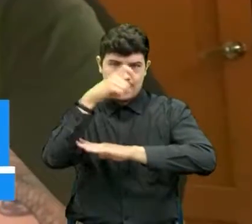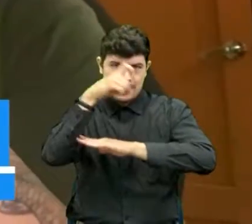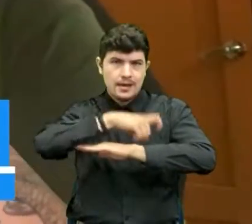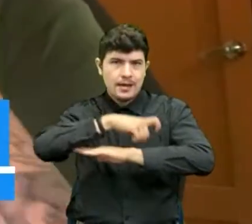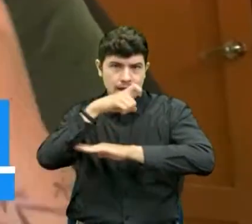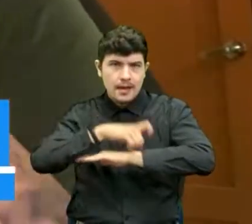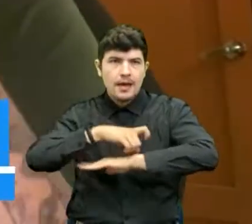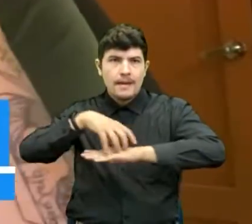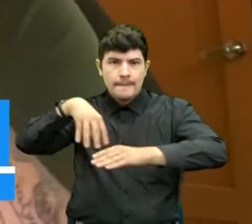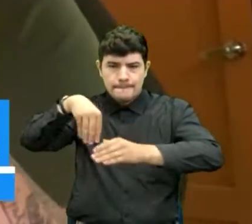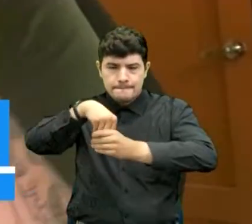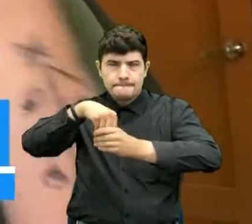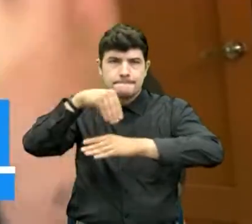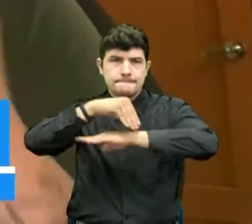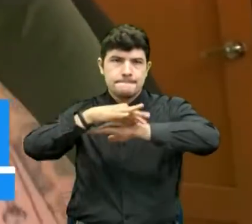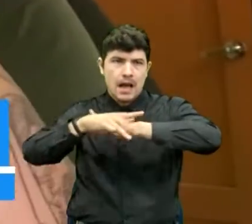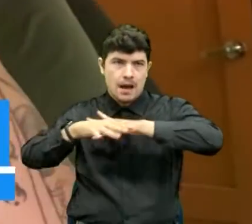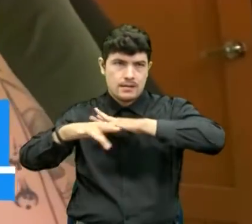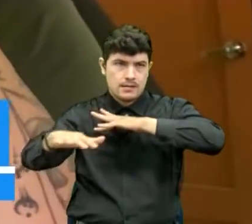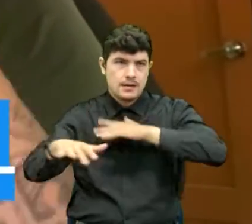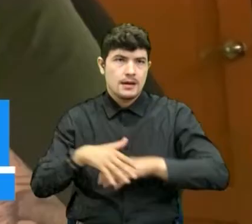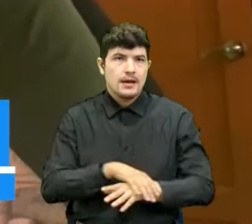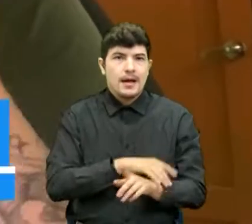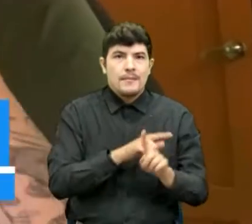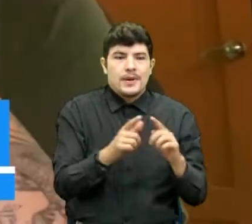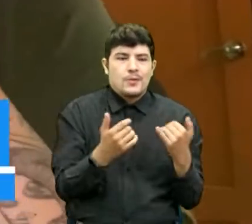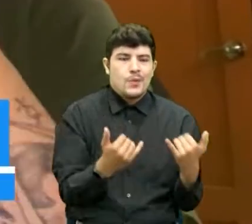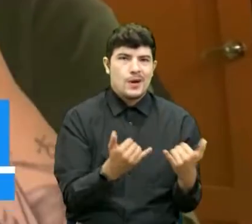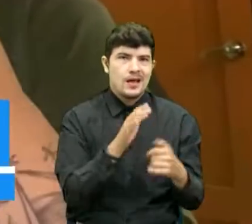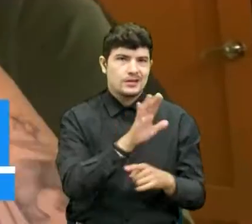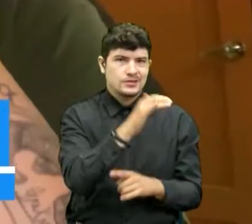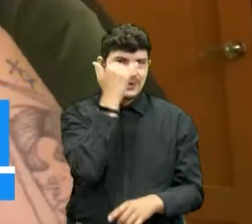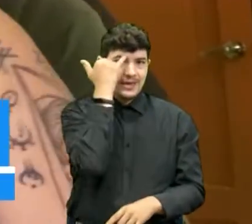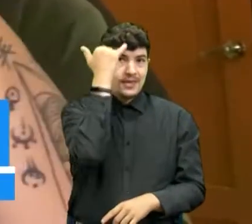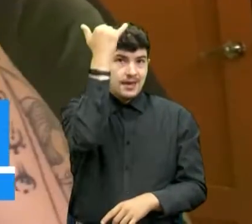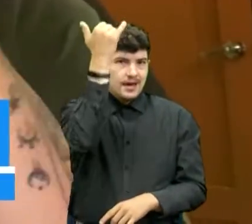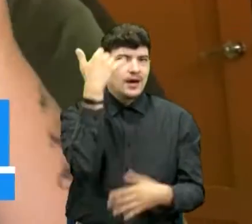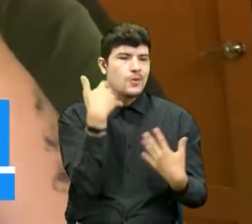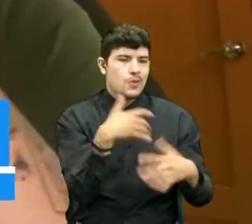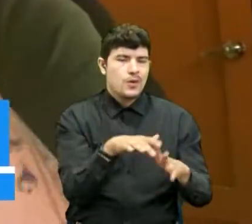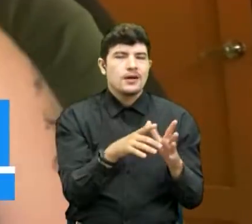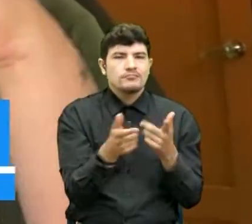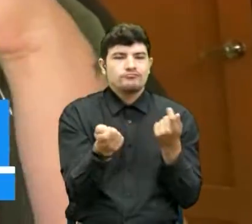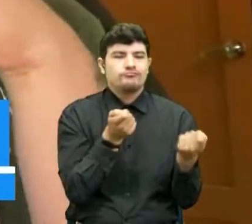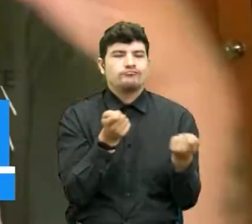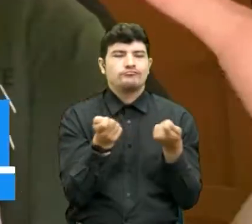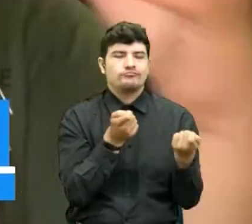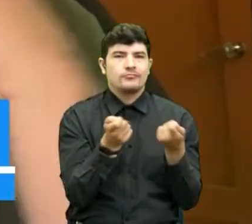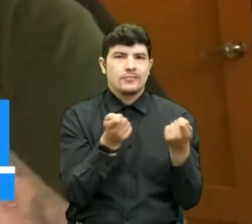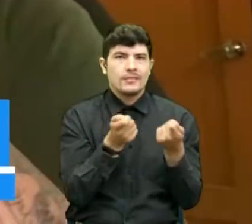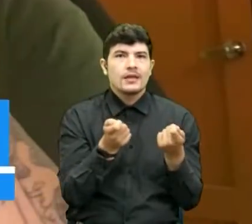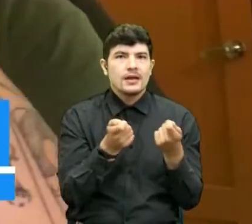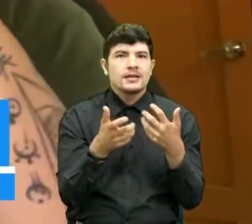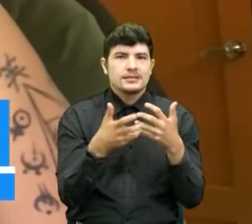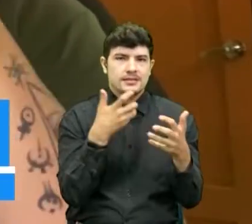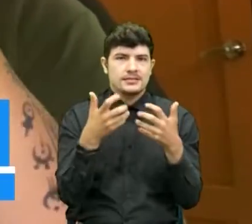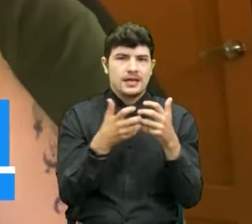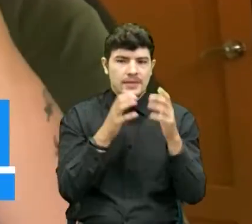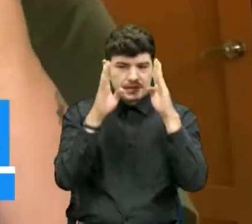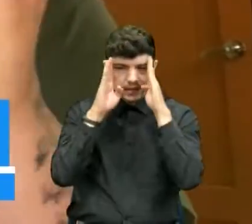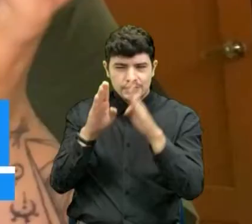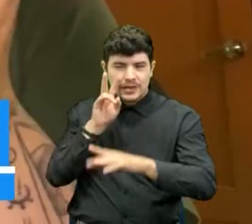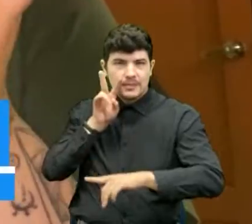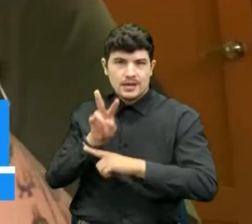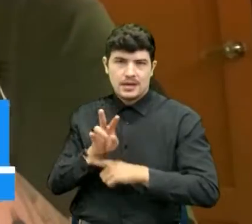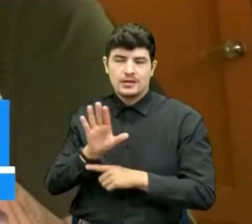verse afectado por varios factores, los cuales son el cansancio, el tiempo y principalmente el error humano a la hora de